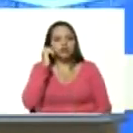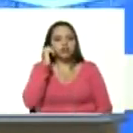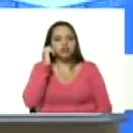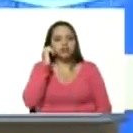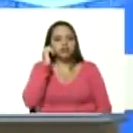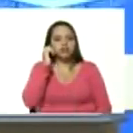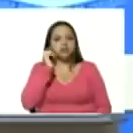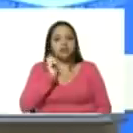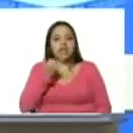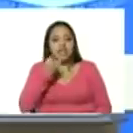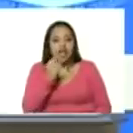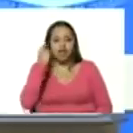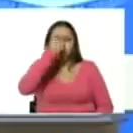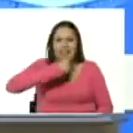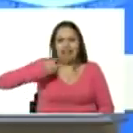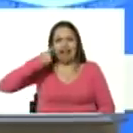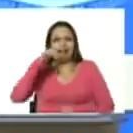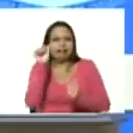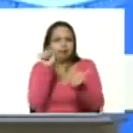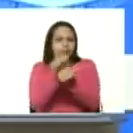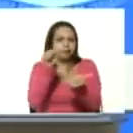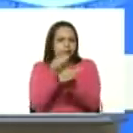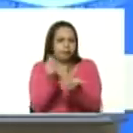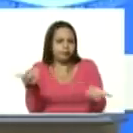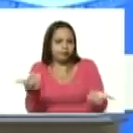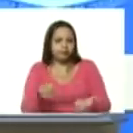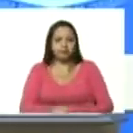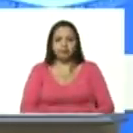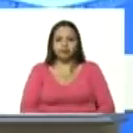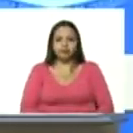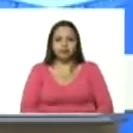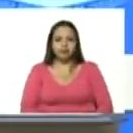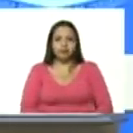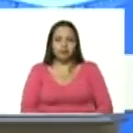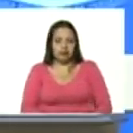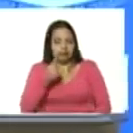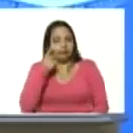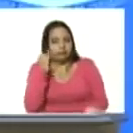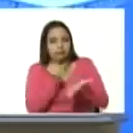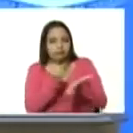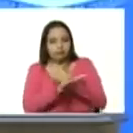unos descarados. Y fíjense que aquí